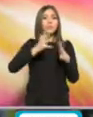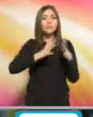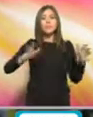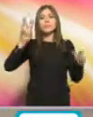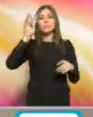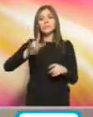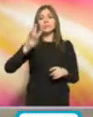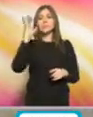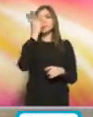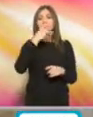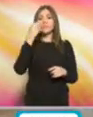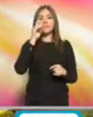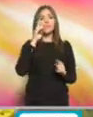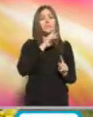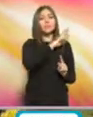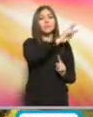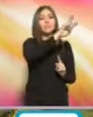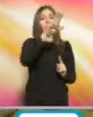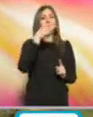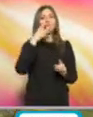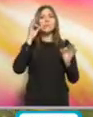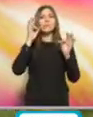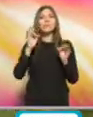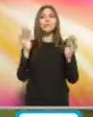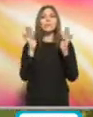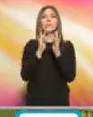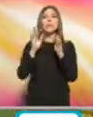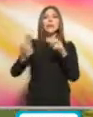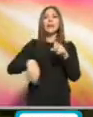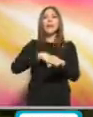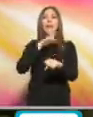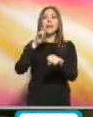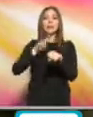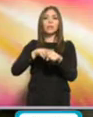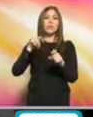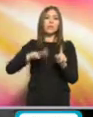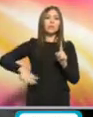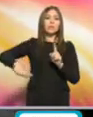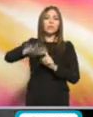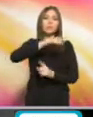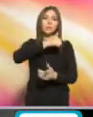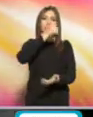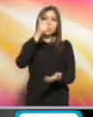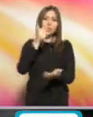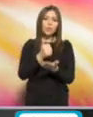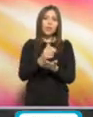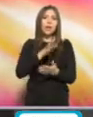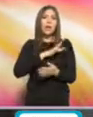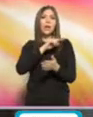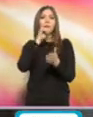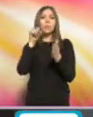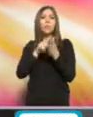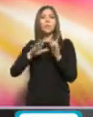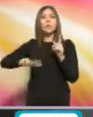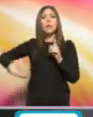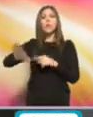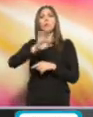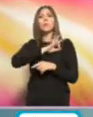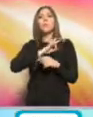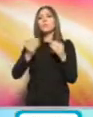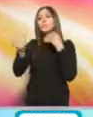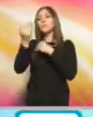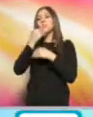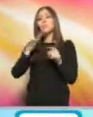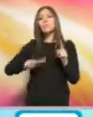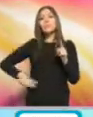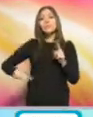vistas tenemos. La naturaleza. El contacto con la naturaleza en la ciudad. Entonces, y hay áreas para hacer picnic. Hay un restaurante, por supuesto,